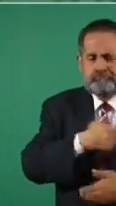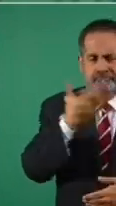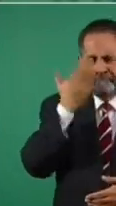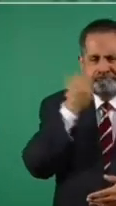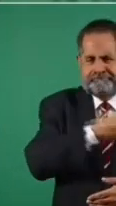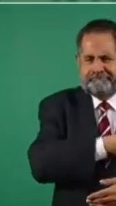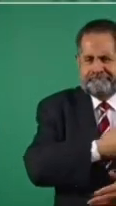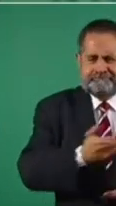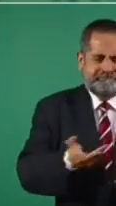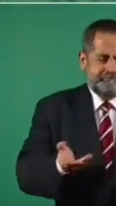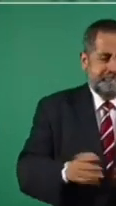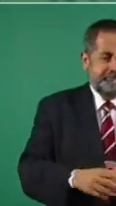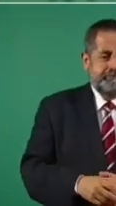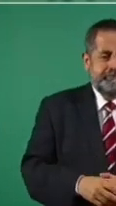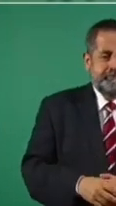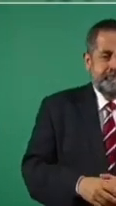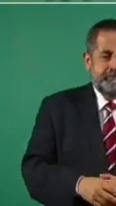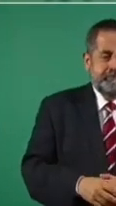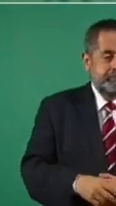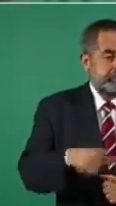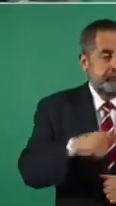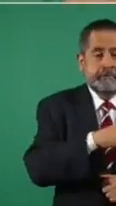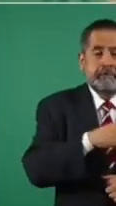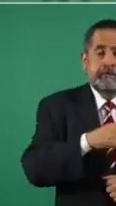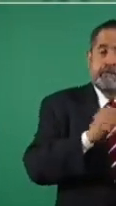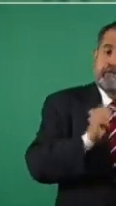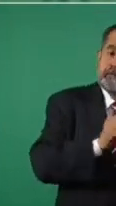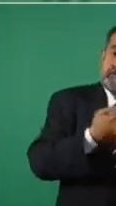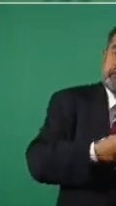y además, si está ofuscado, pues